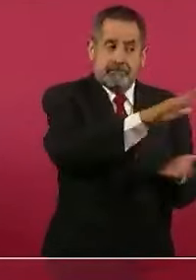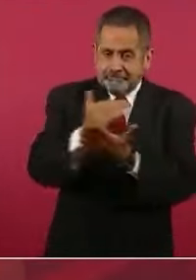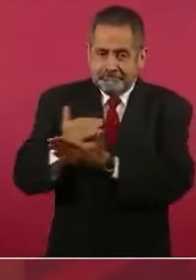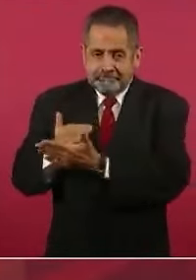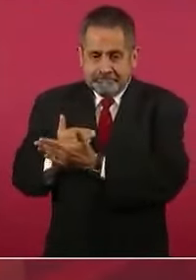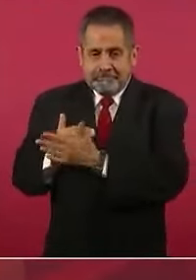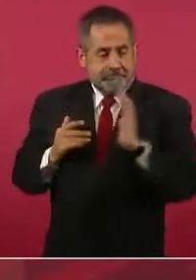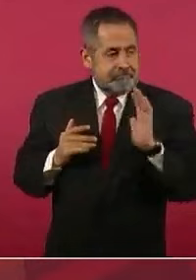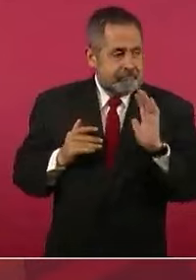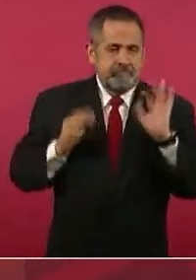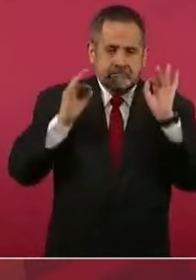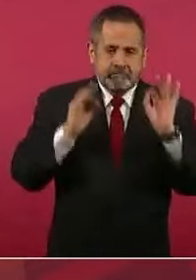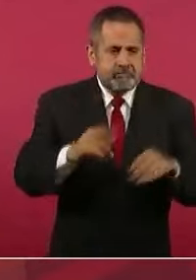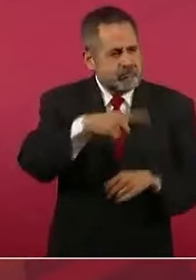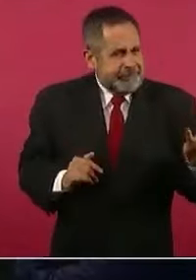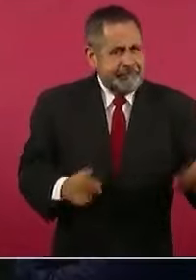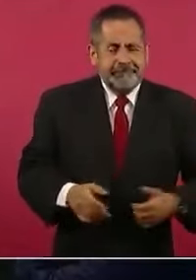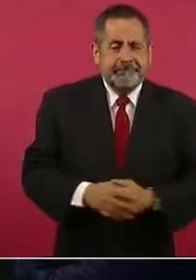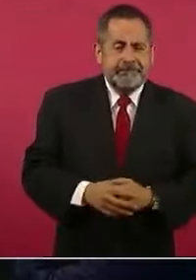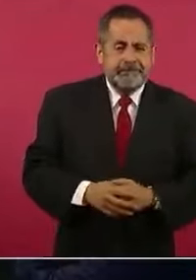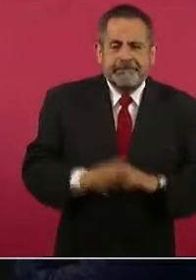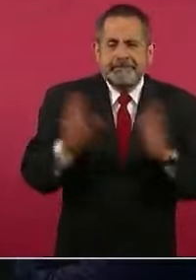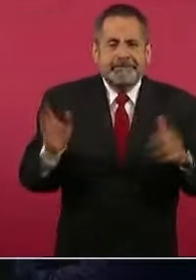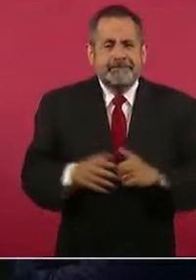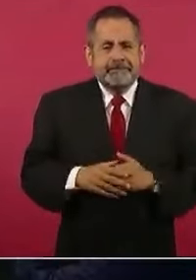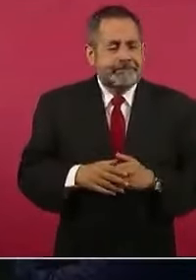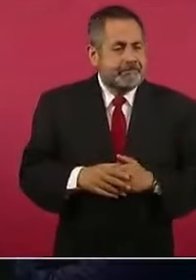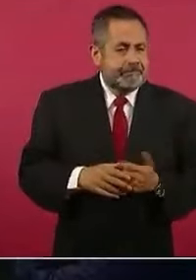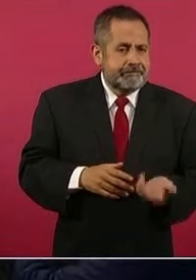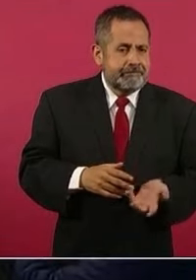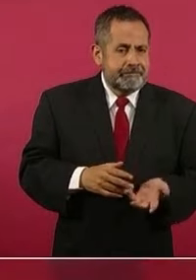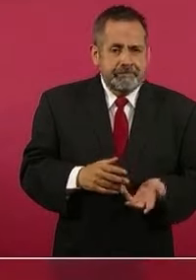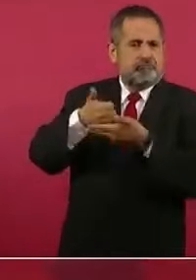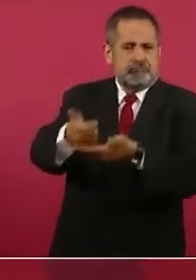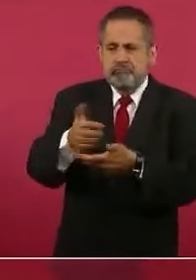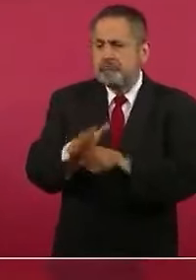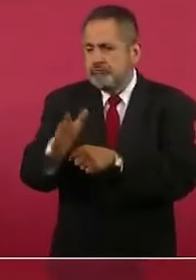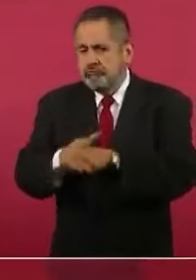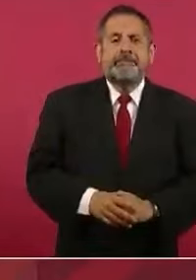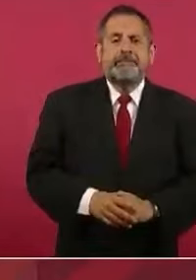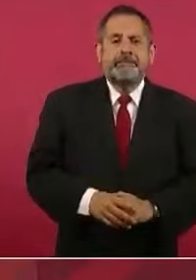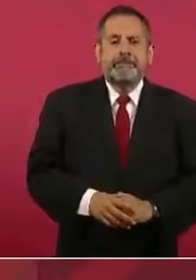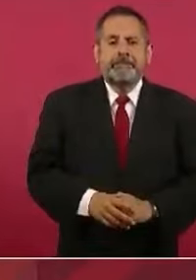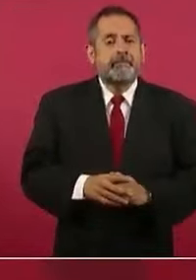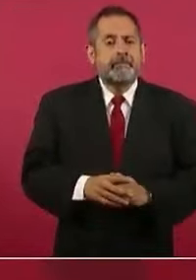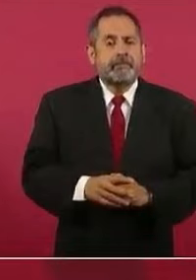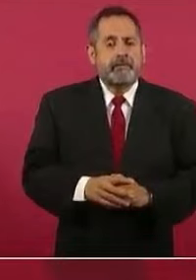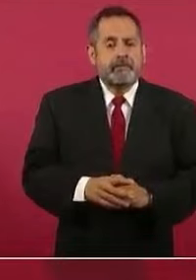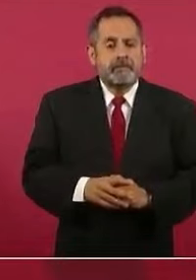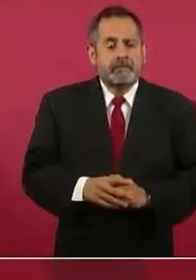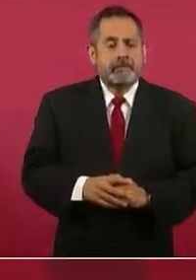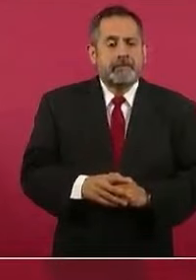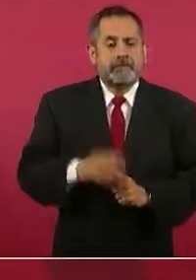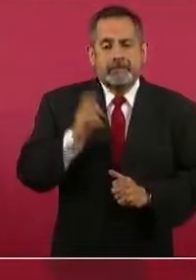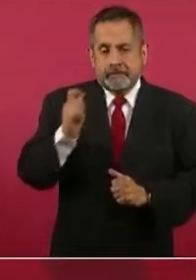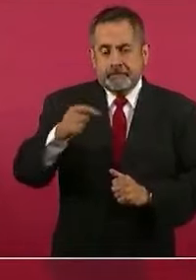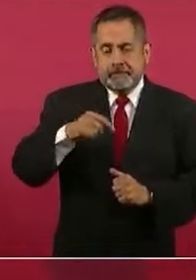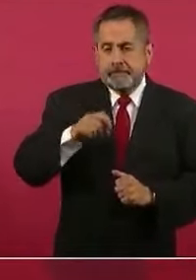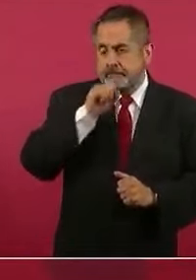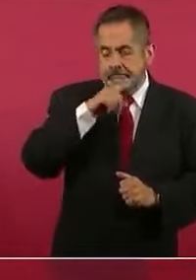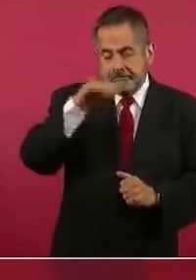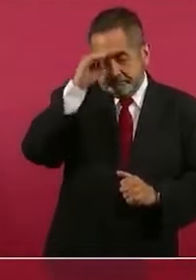así, y siempre hemos contado con tu apoyo. Y ya nos dicen a nosotros en qué ayudamos y cooperamos. Pero hay que ver también lo